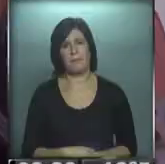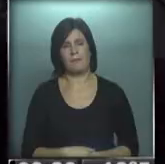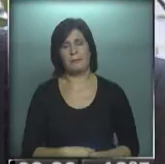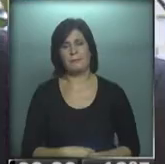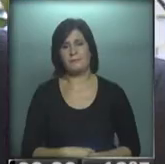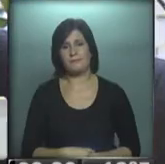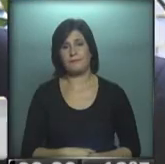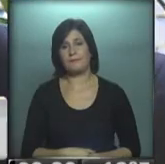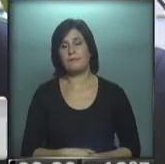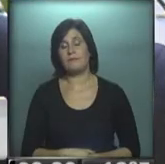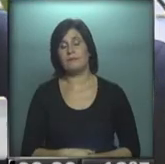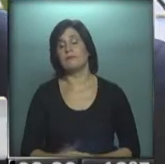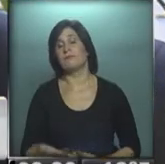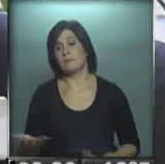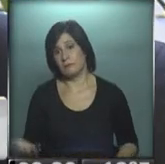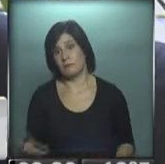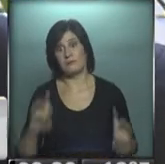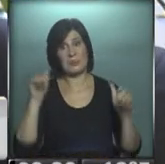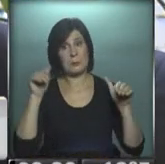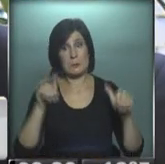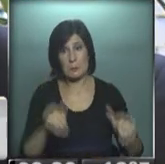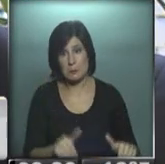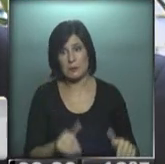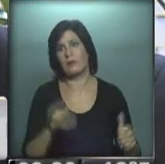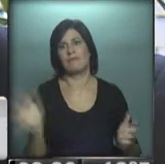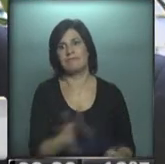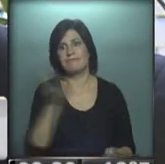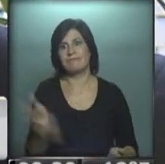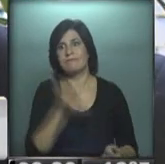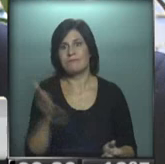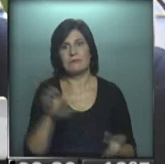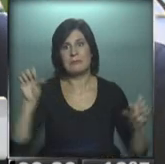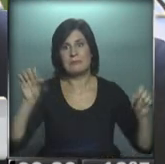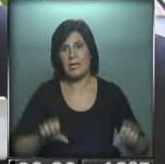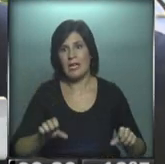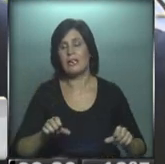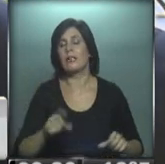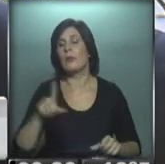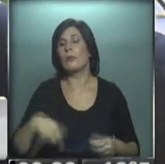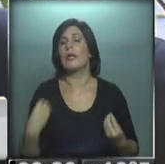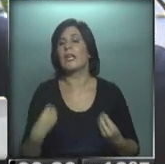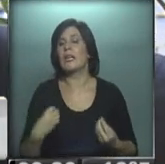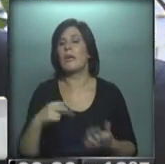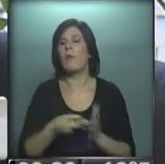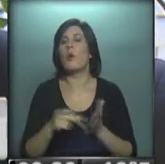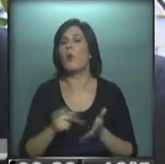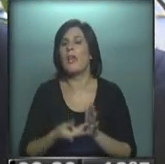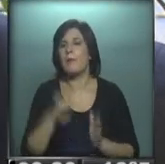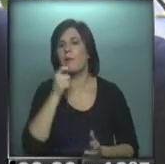Todo esto trajo por consiguiente que Argentina comience a importar